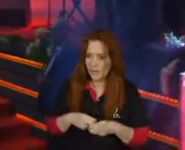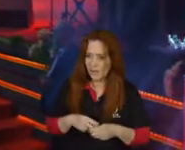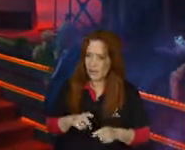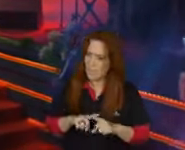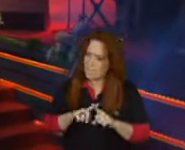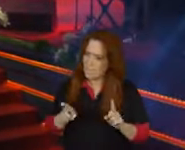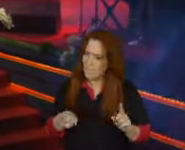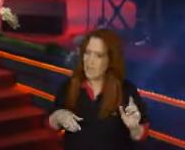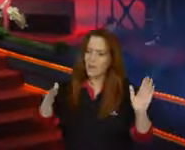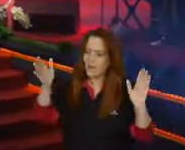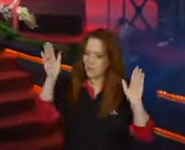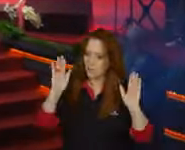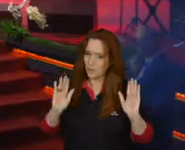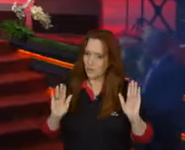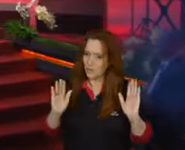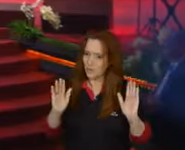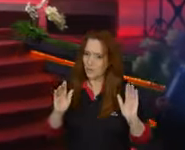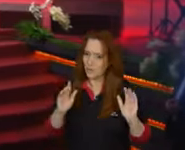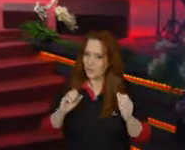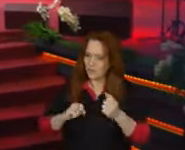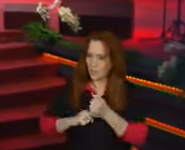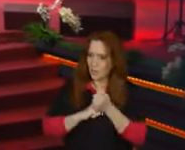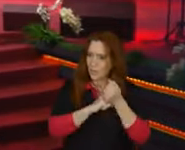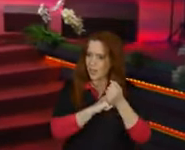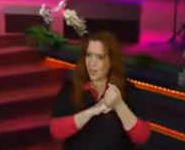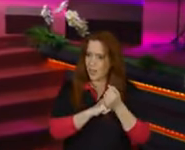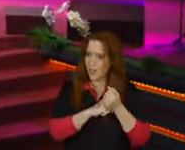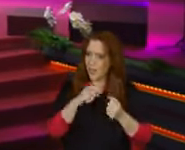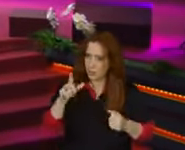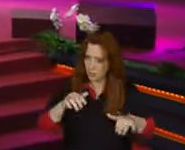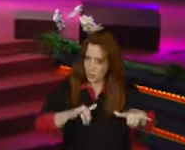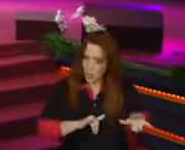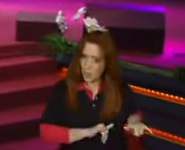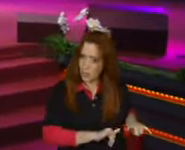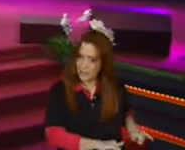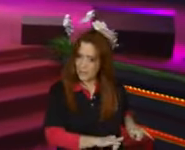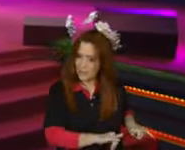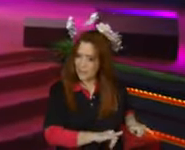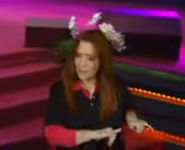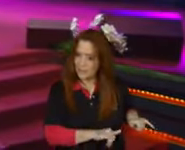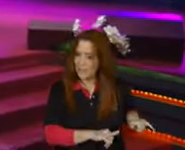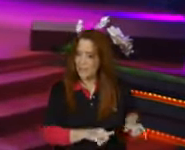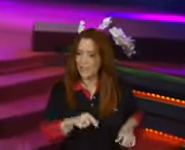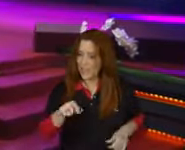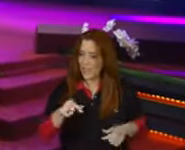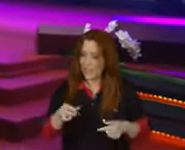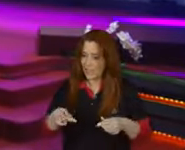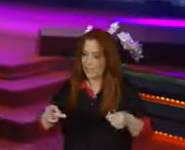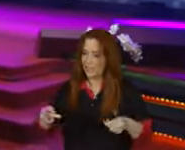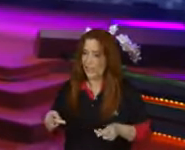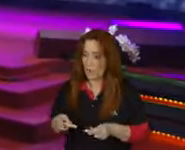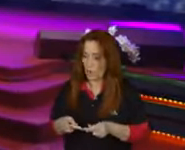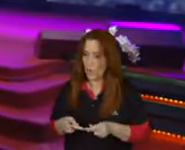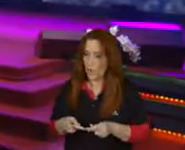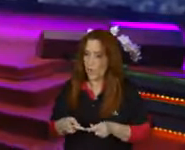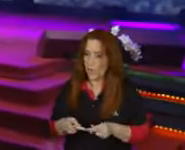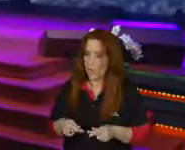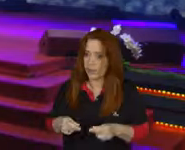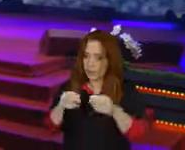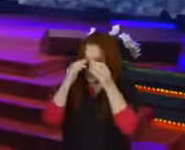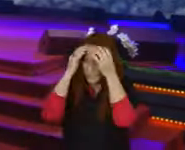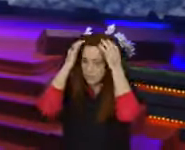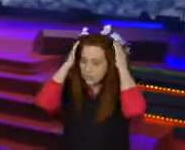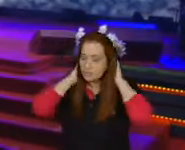Mantente ahí, no te salgas del proceso. El desierto era tus pisadas, pero